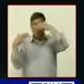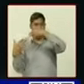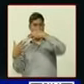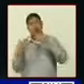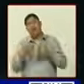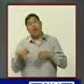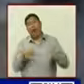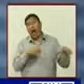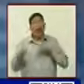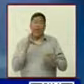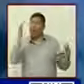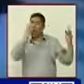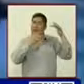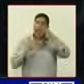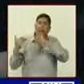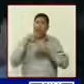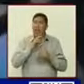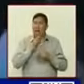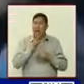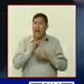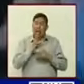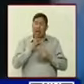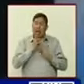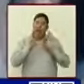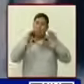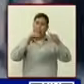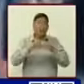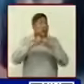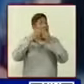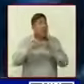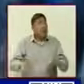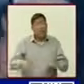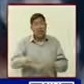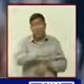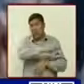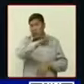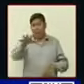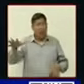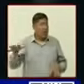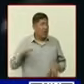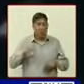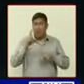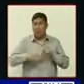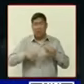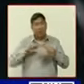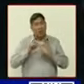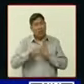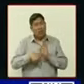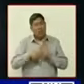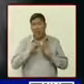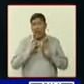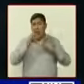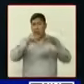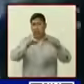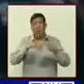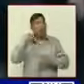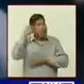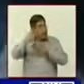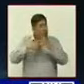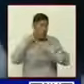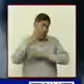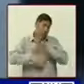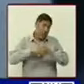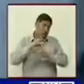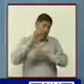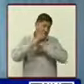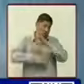la Guerra del Pacífico, como la conocemos, que motivó a que Bolivia perdiera el litoral y su acceso al Océano Pacífico. En los siguientes siglos, el tema fue tratado por